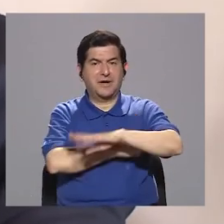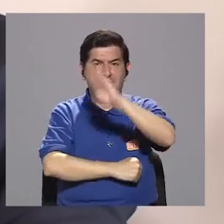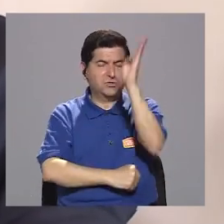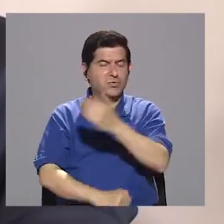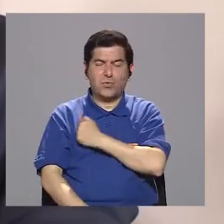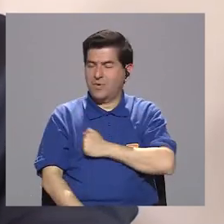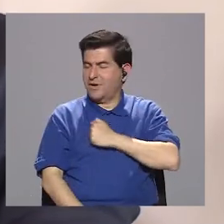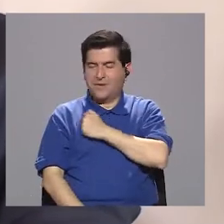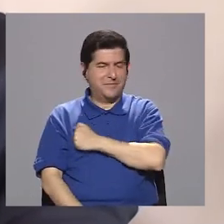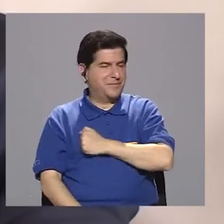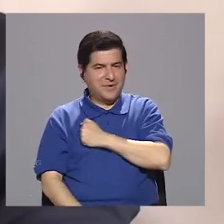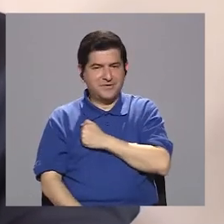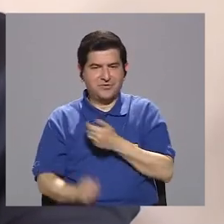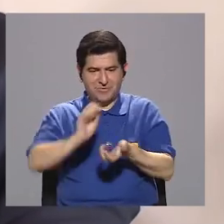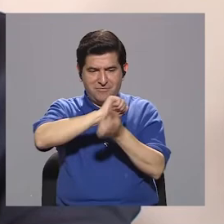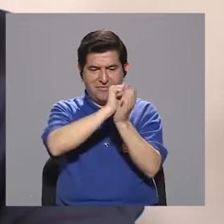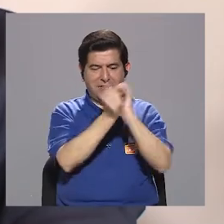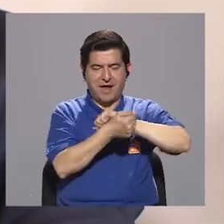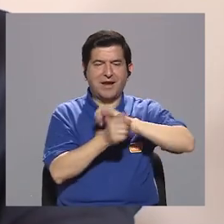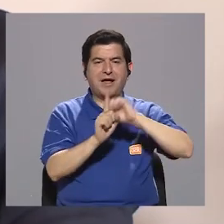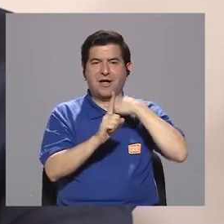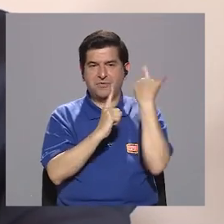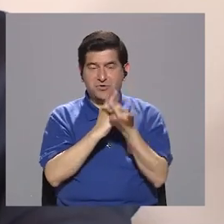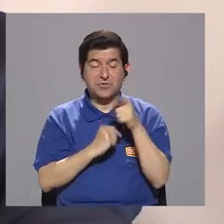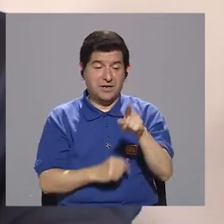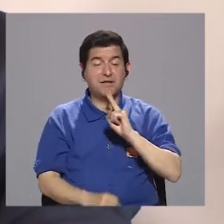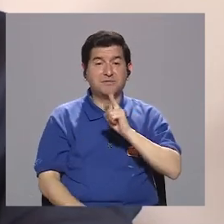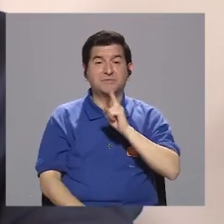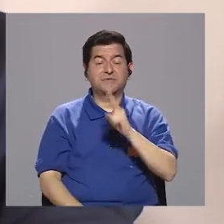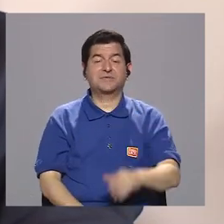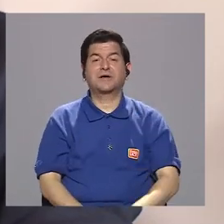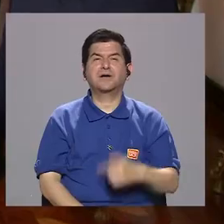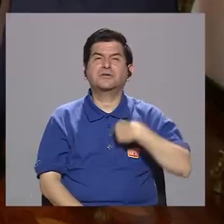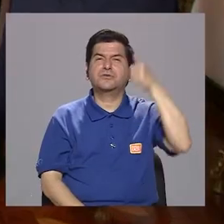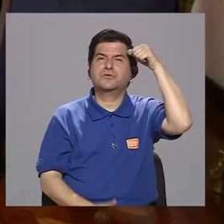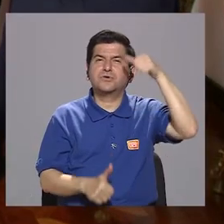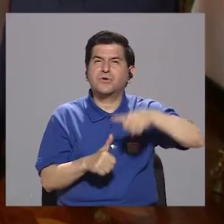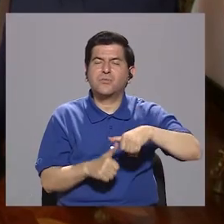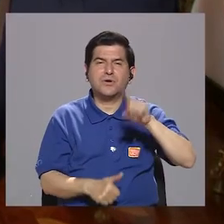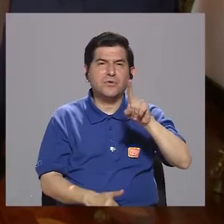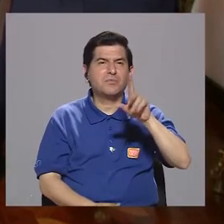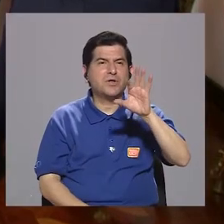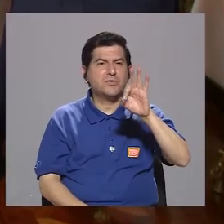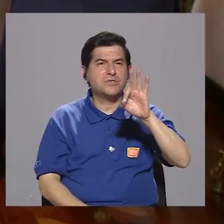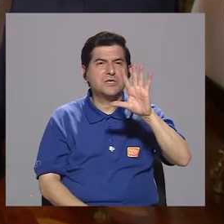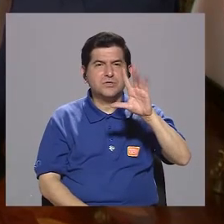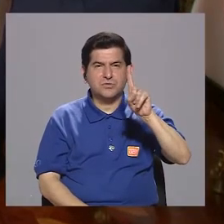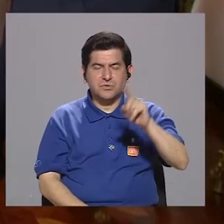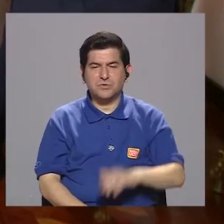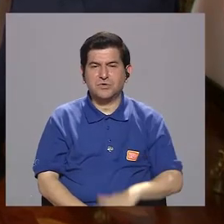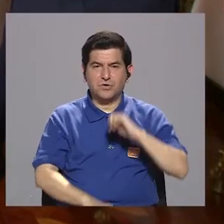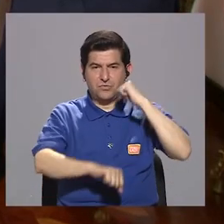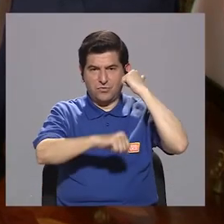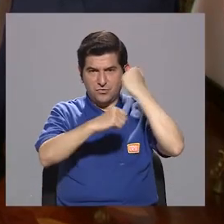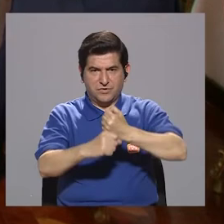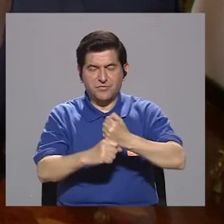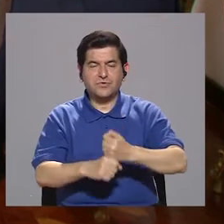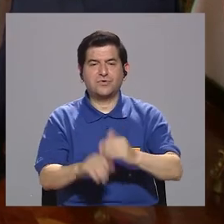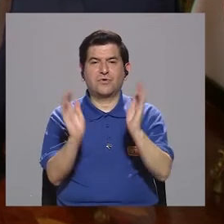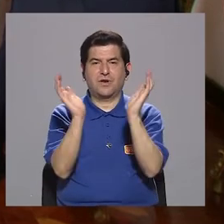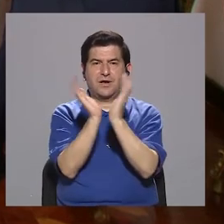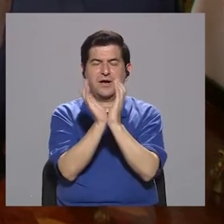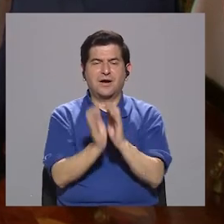le perdonaron la reforma social, porque esa es una realidad. Yo me acuerdo que en 1951 se fundó la Caja de Seguro